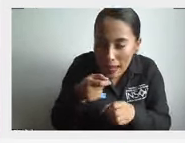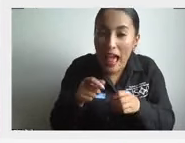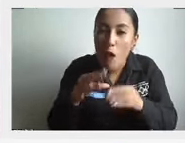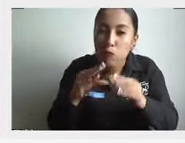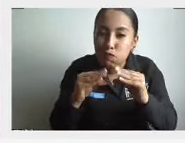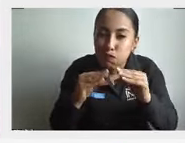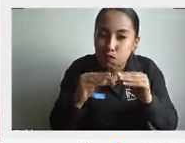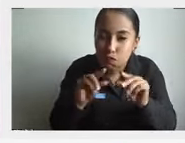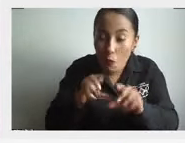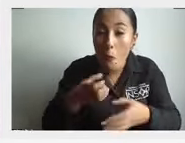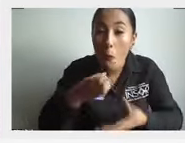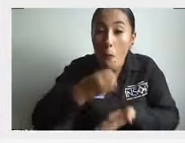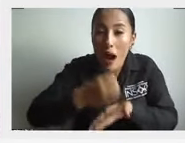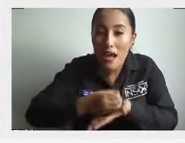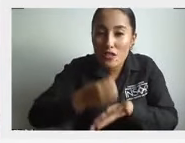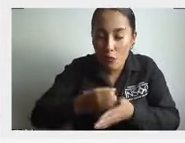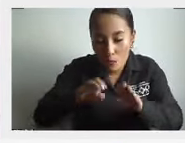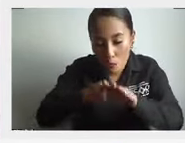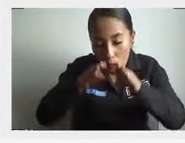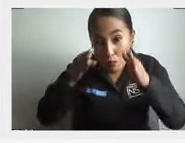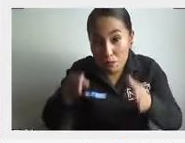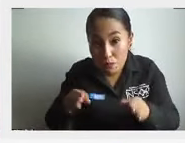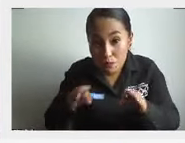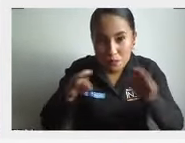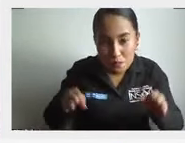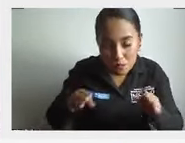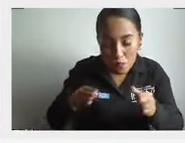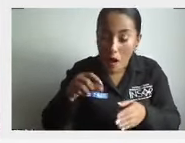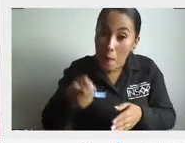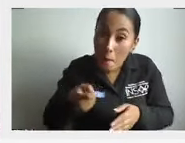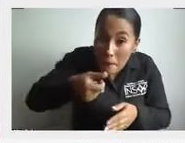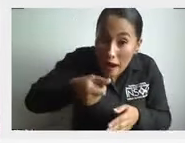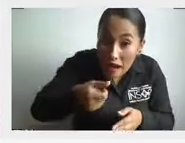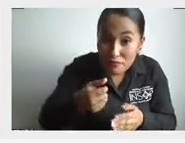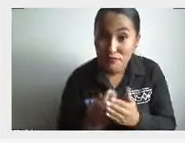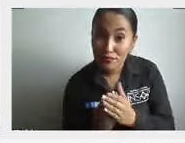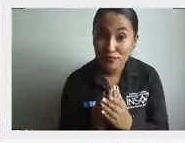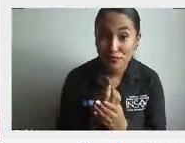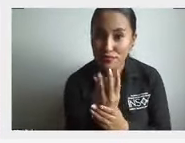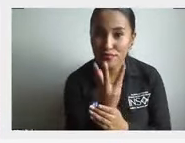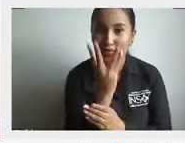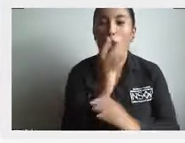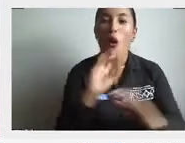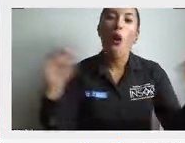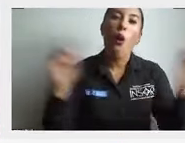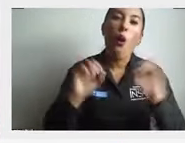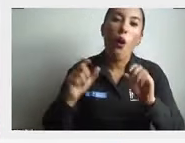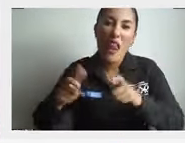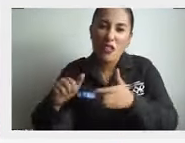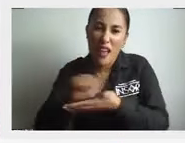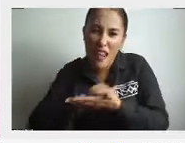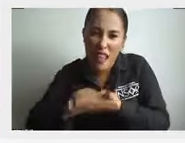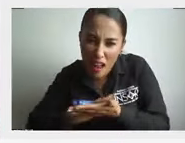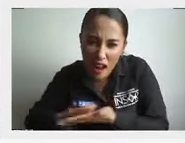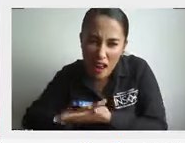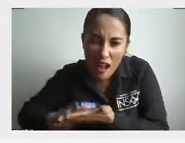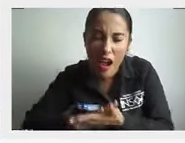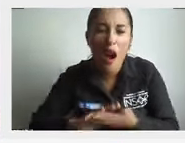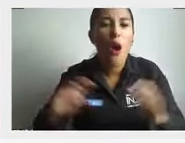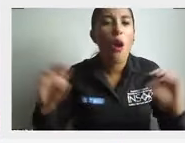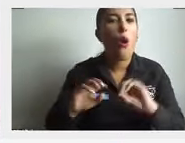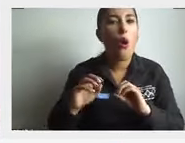una actividad que uno la puede hacer en casa, lavar la loza, preparar un alimento, hacer un sándwich. Él contaba